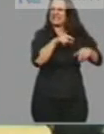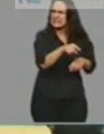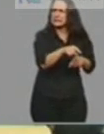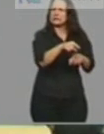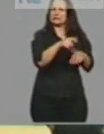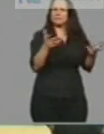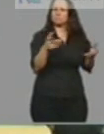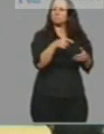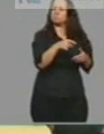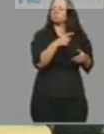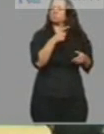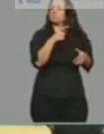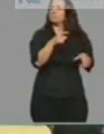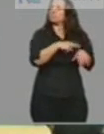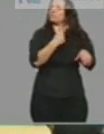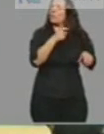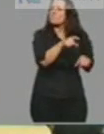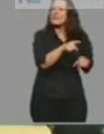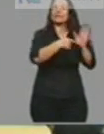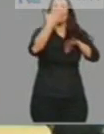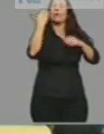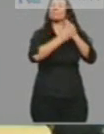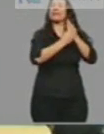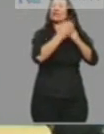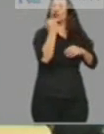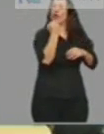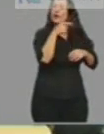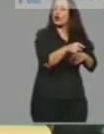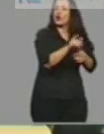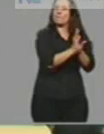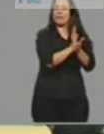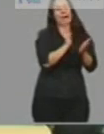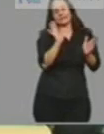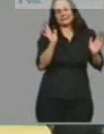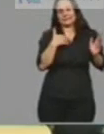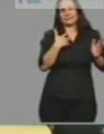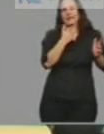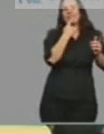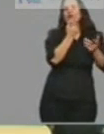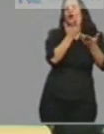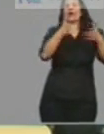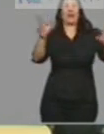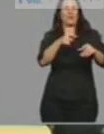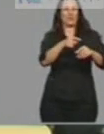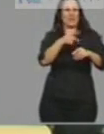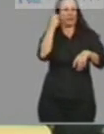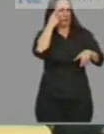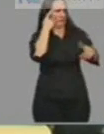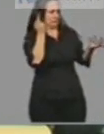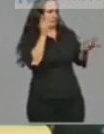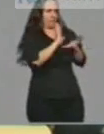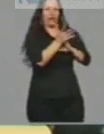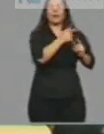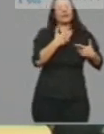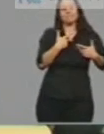bueno, que fue el momento en que el entonces ministro de Economía le ofreció la renuncia al presidente Kirchner porque parecía que había